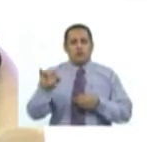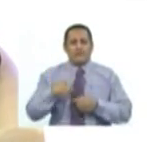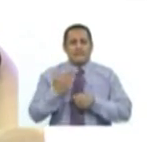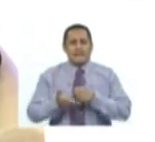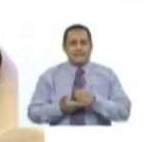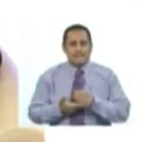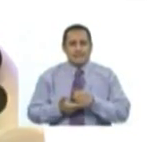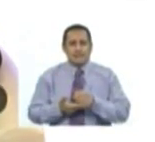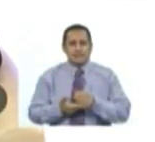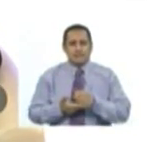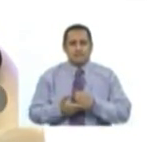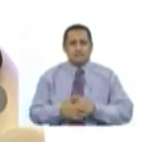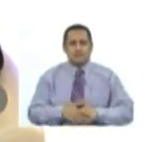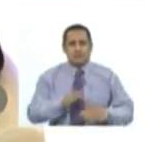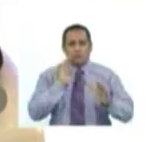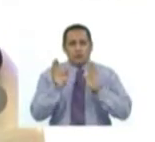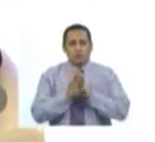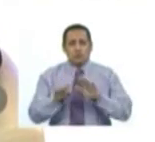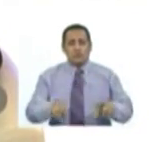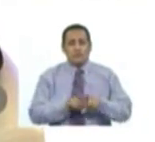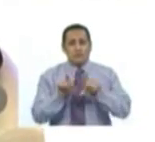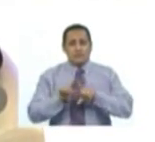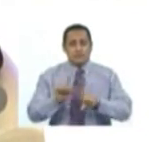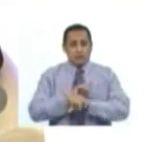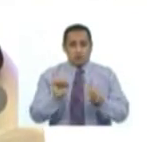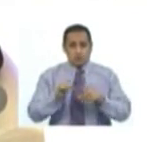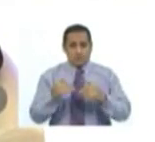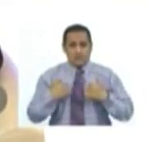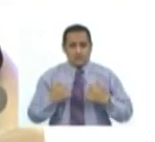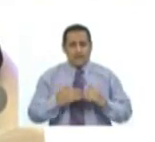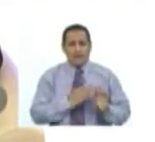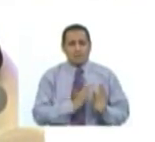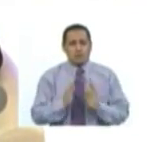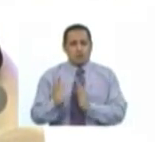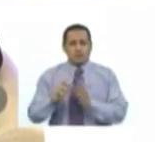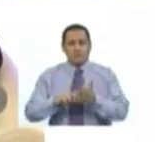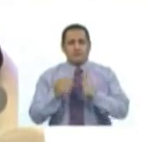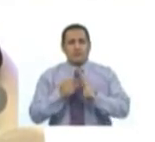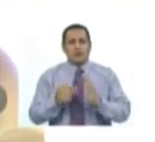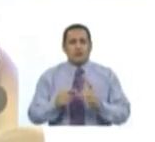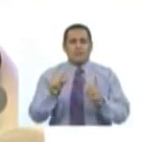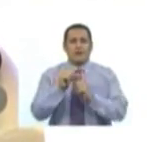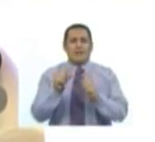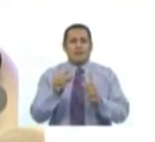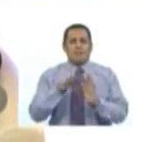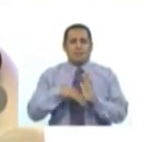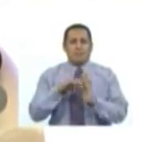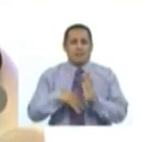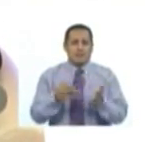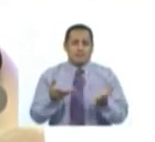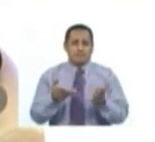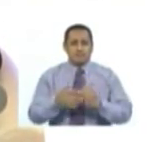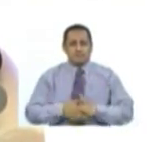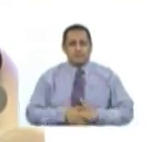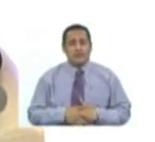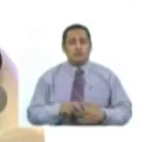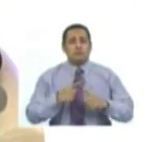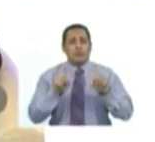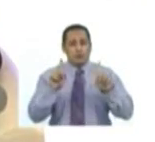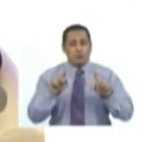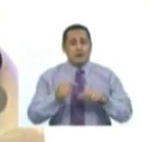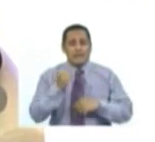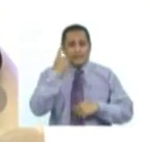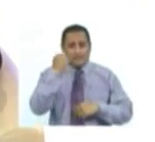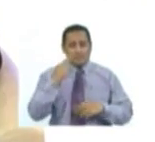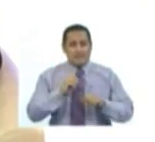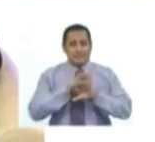garantías, sin las cuales el debido proceso se convierte en una simple palabra. Entonces, la mejor manera de